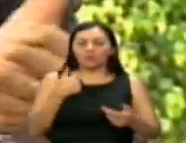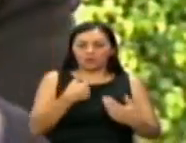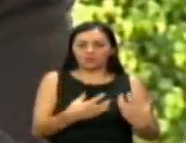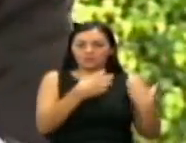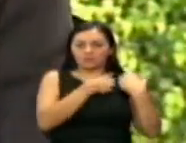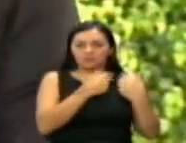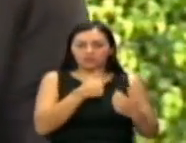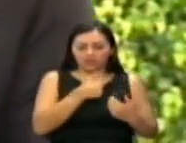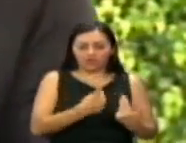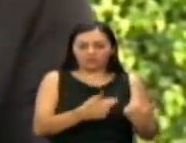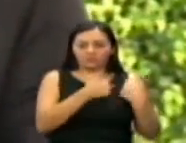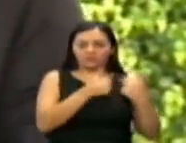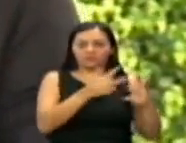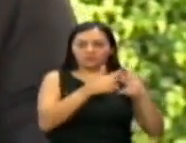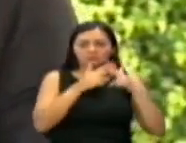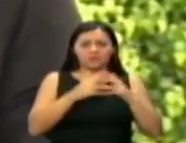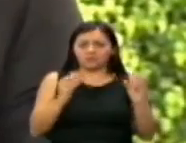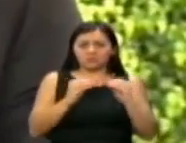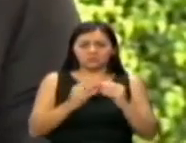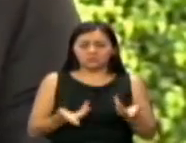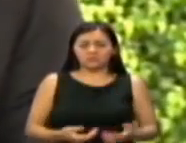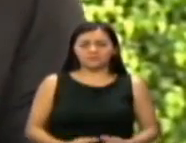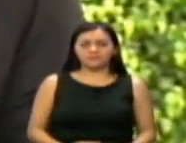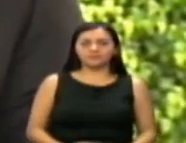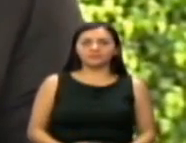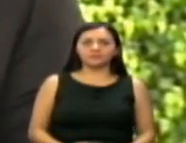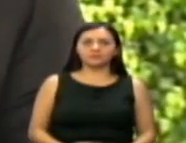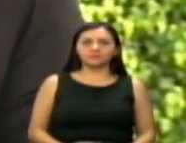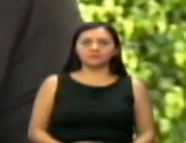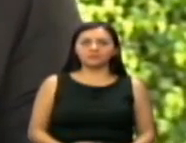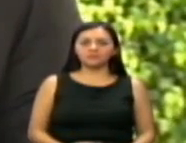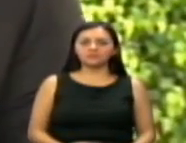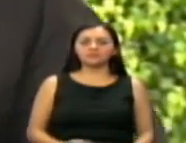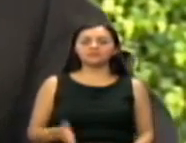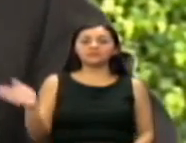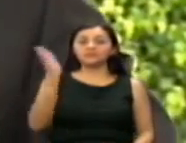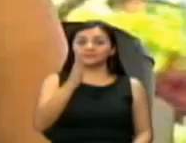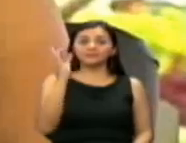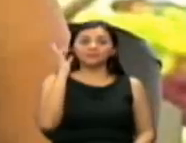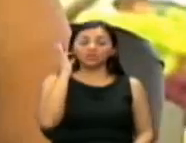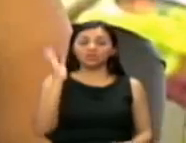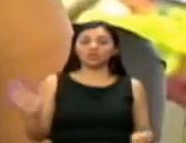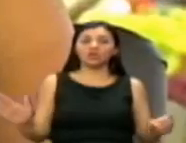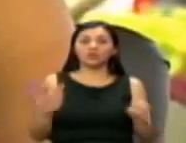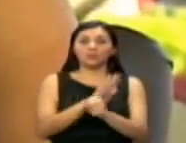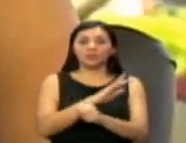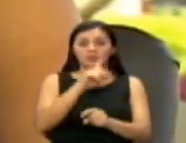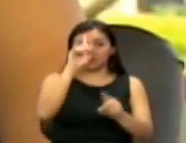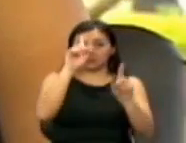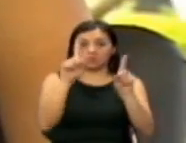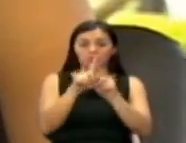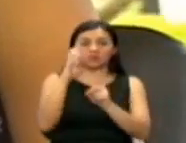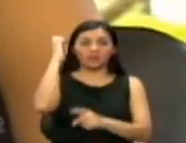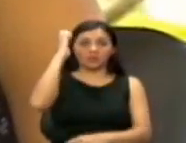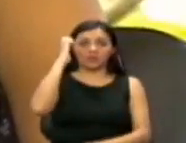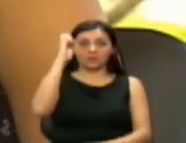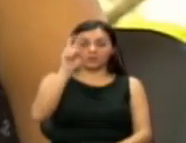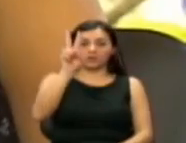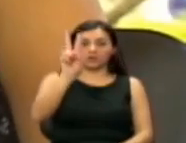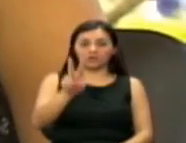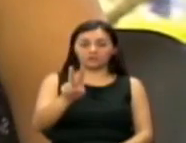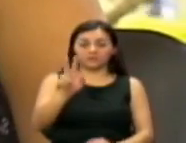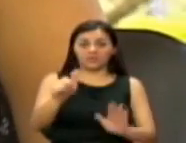caso de la venta anticipada de petróleo a Tailandia. Muchas gracias. ¿Se concretará la vigencia del acuerdo con la Unión Europea en